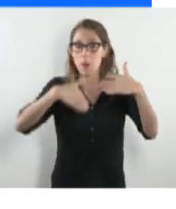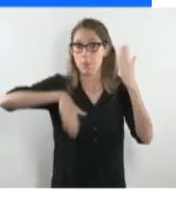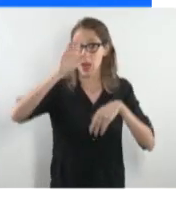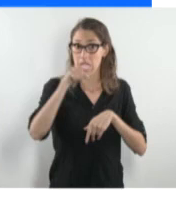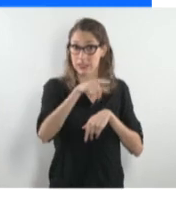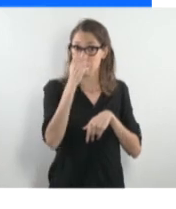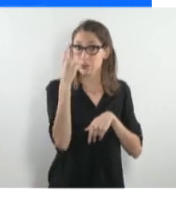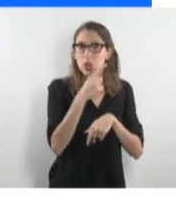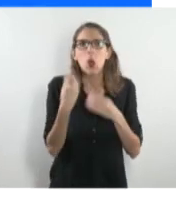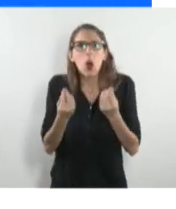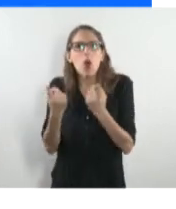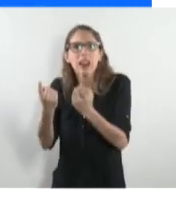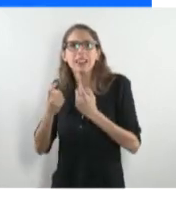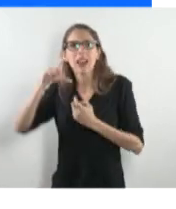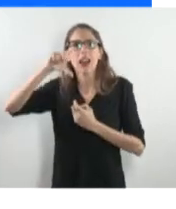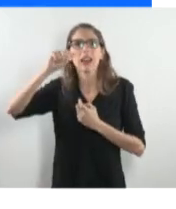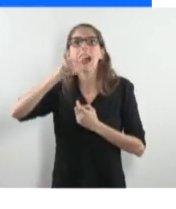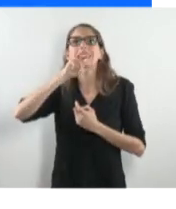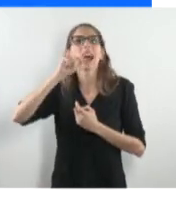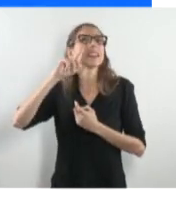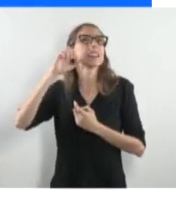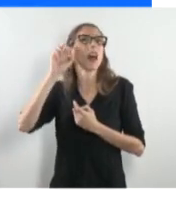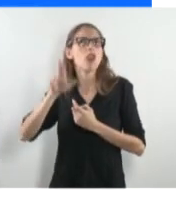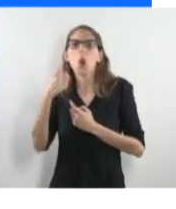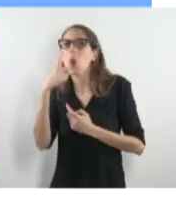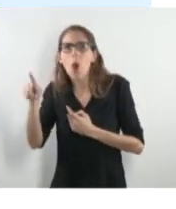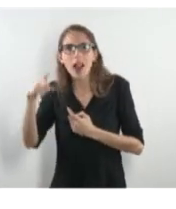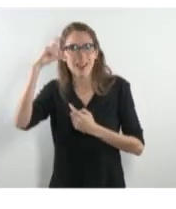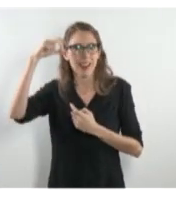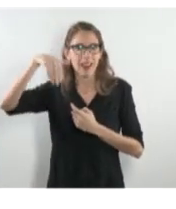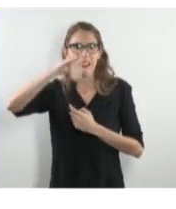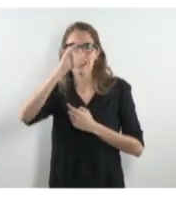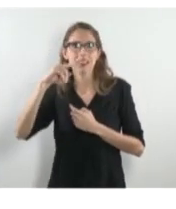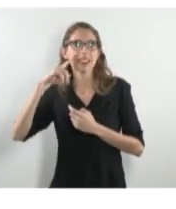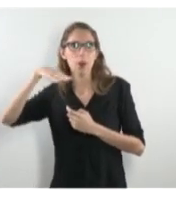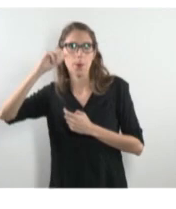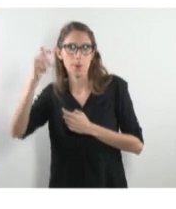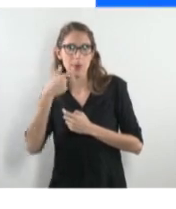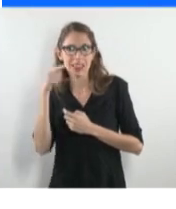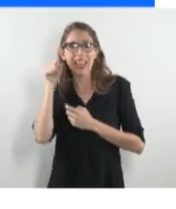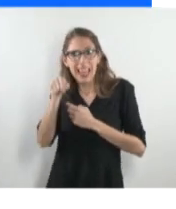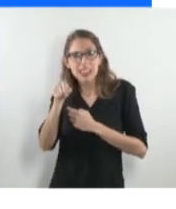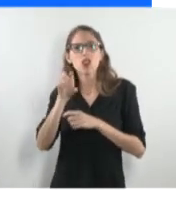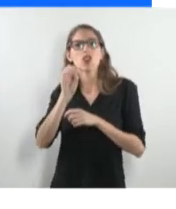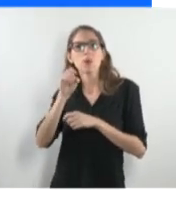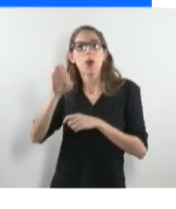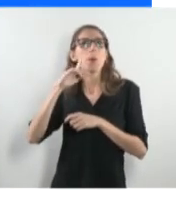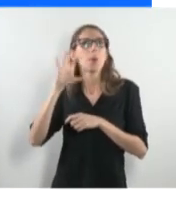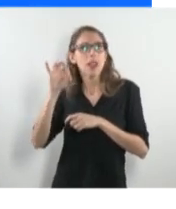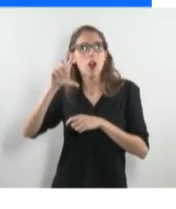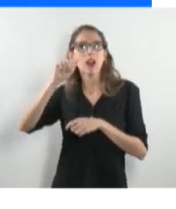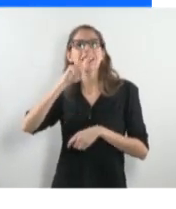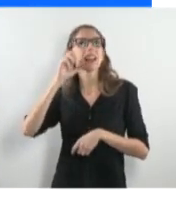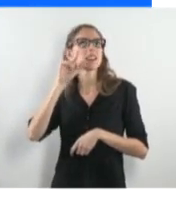emplean los catalizadores, como por ejemplo las enzimas. Las enzimas son biocatalizadores que actúan en los seres